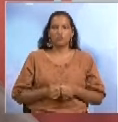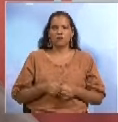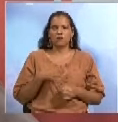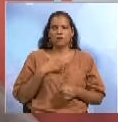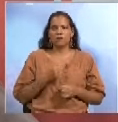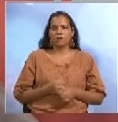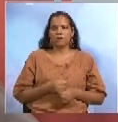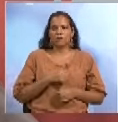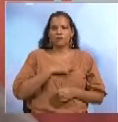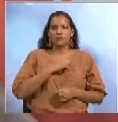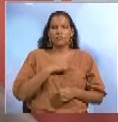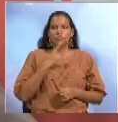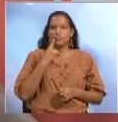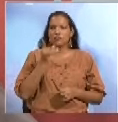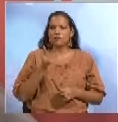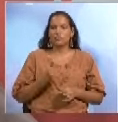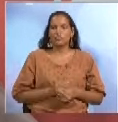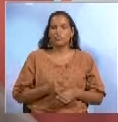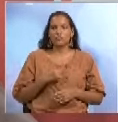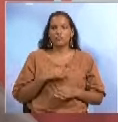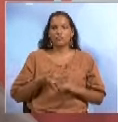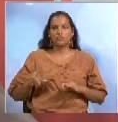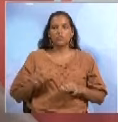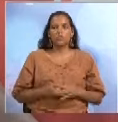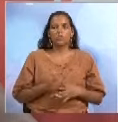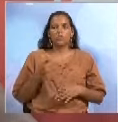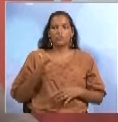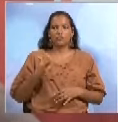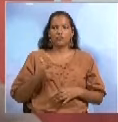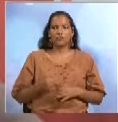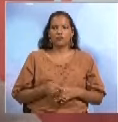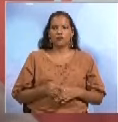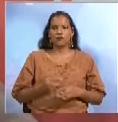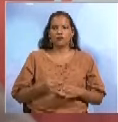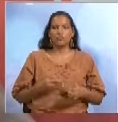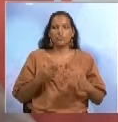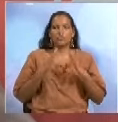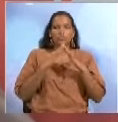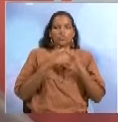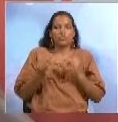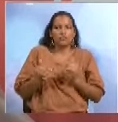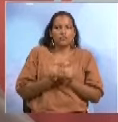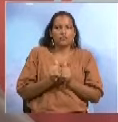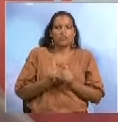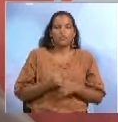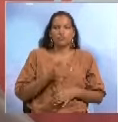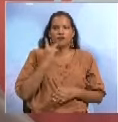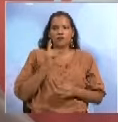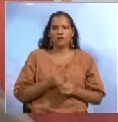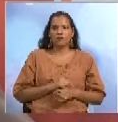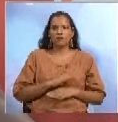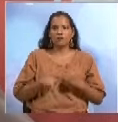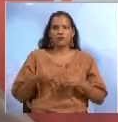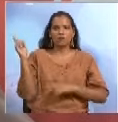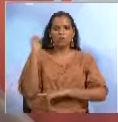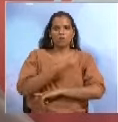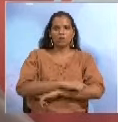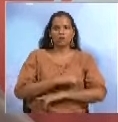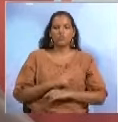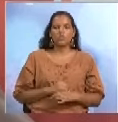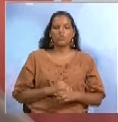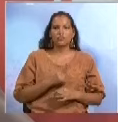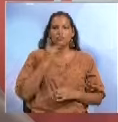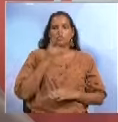están estremecidos y afirman que los asaltos a mano armada, afuera de sus propias casas, se presentan con frecuencia. Claman